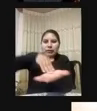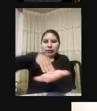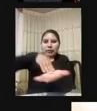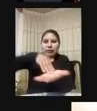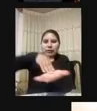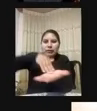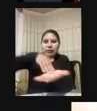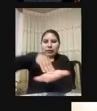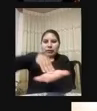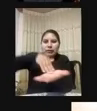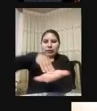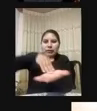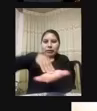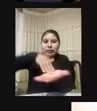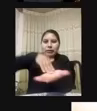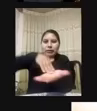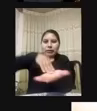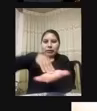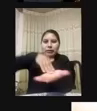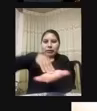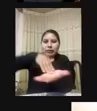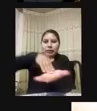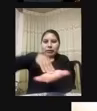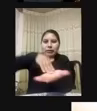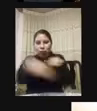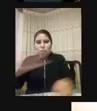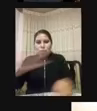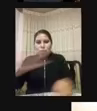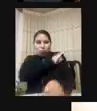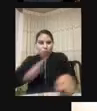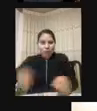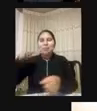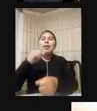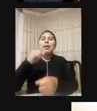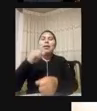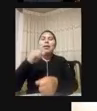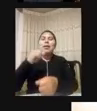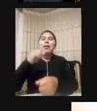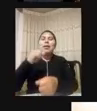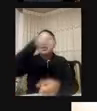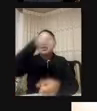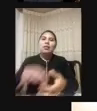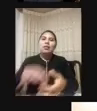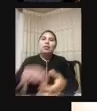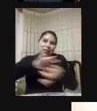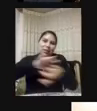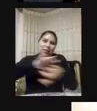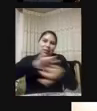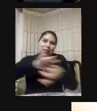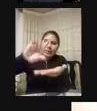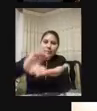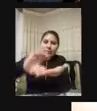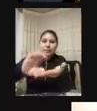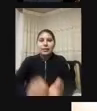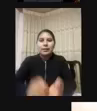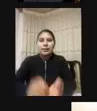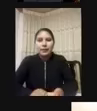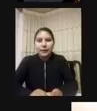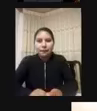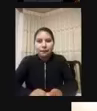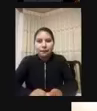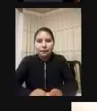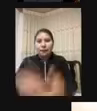la Unidad de Atención a Personas con Discapacidad está pudiendo llevar a cabo este ciclo de webinars que son una guía de